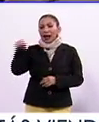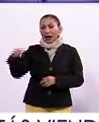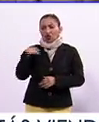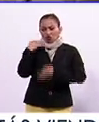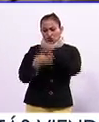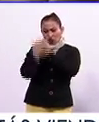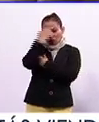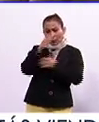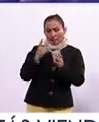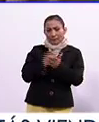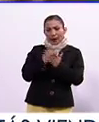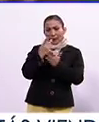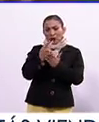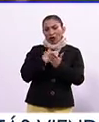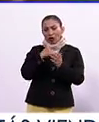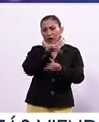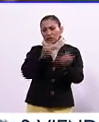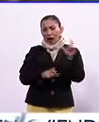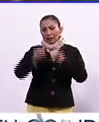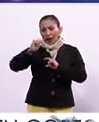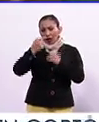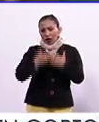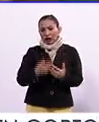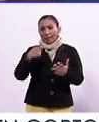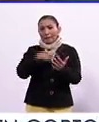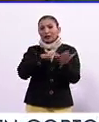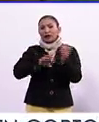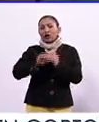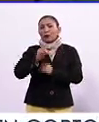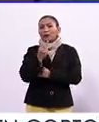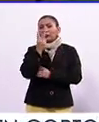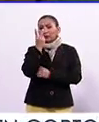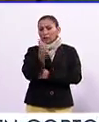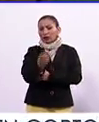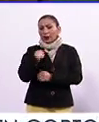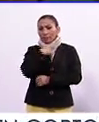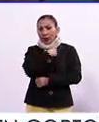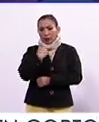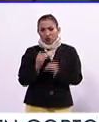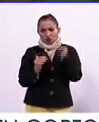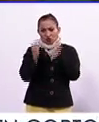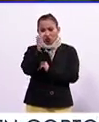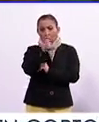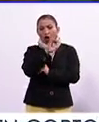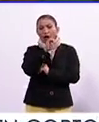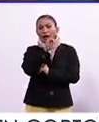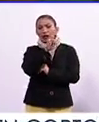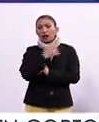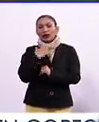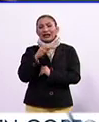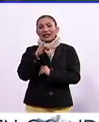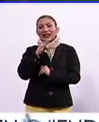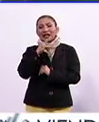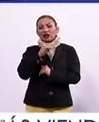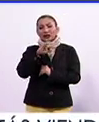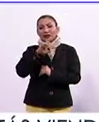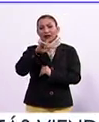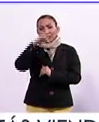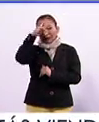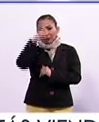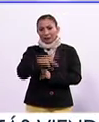el jurado del Premio Nacional de Tecnología en 1992 y miembro emérito del Colegio de Ingenieros Civiles de